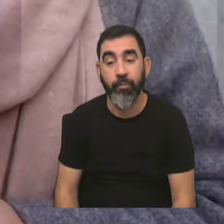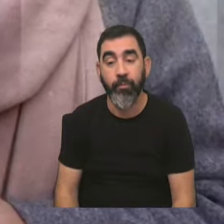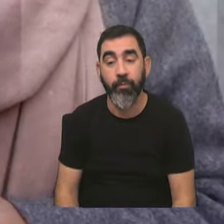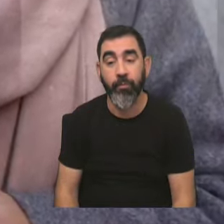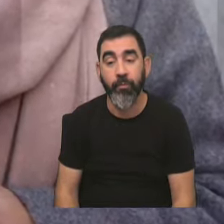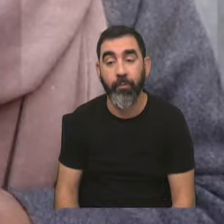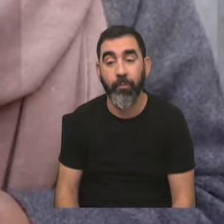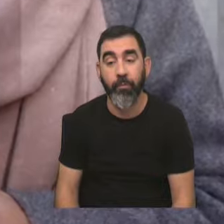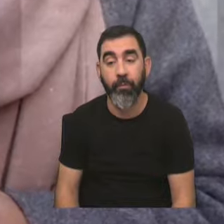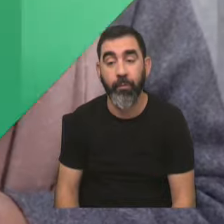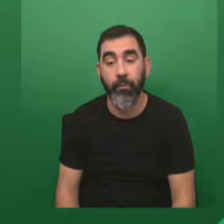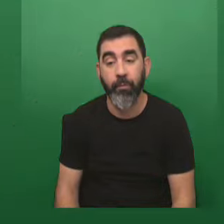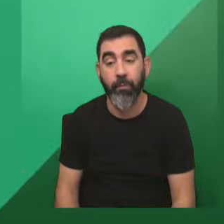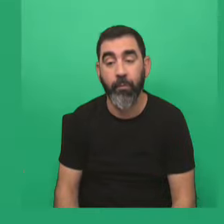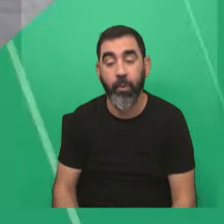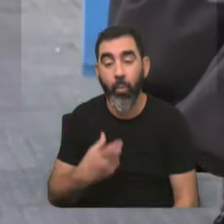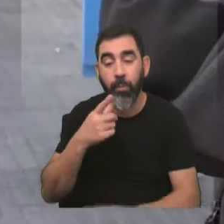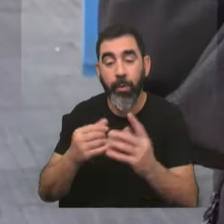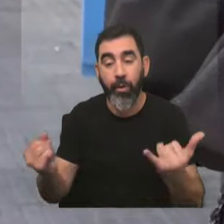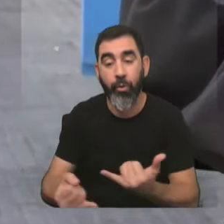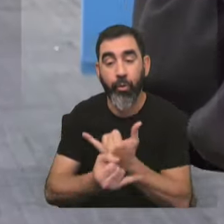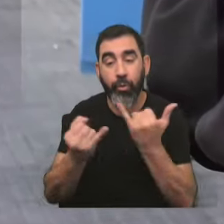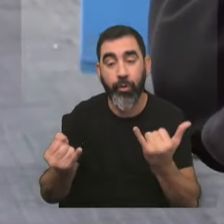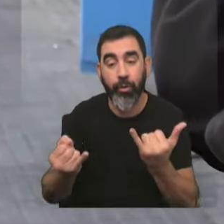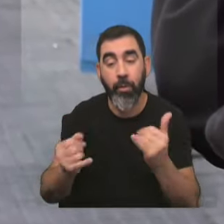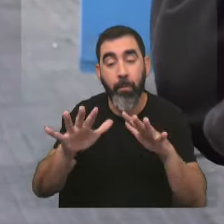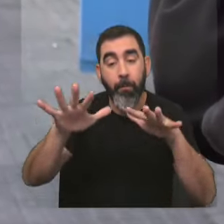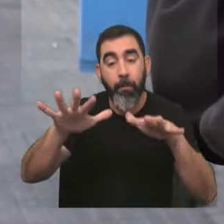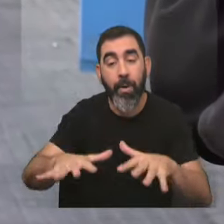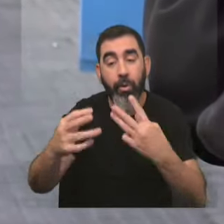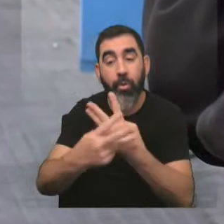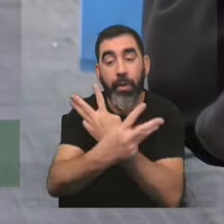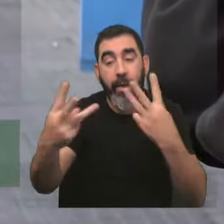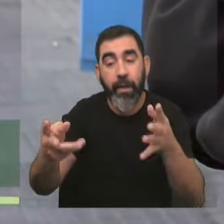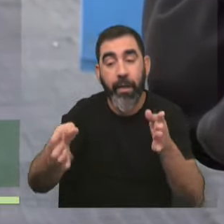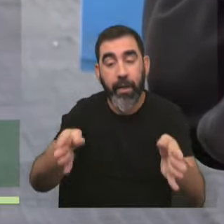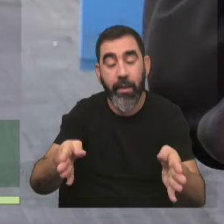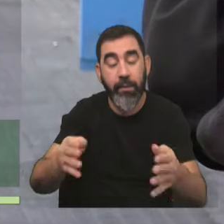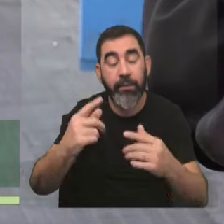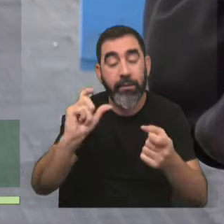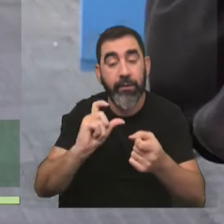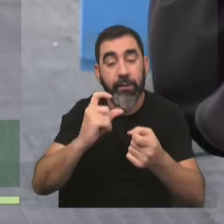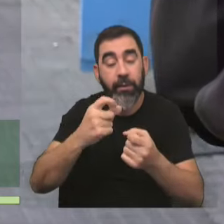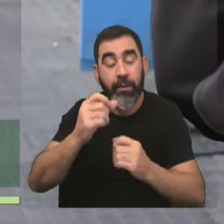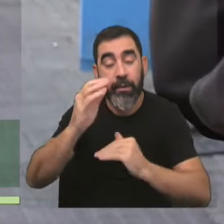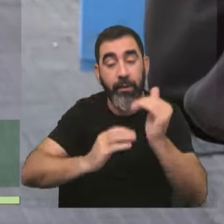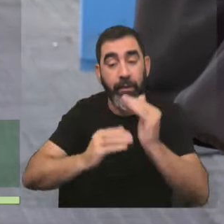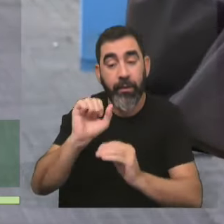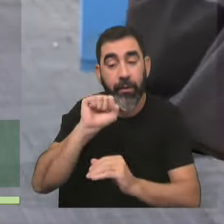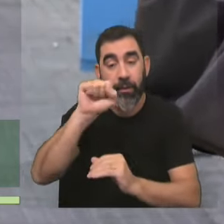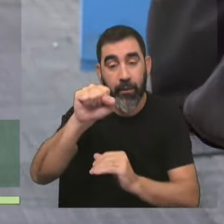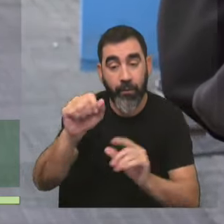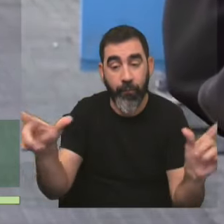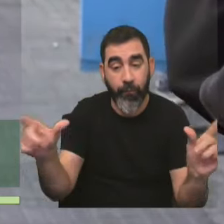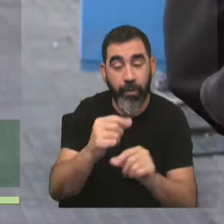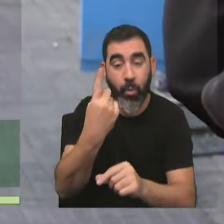ti Exacto rosina buen mediodía para todos un paro general parcial que realizó el sindicato único de la construcción y que acaba